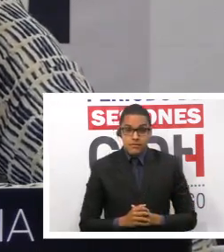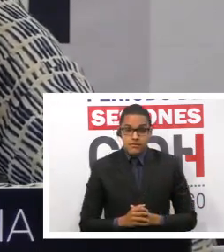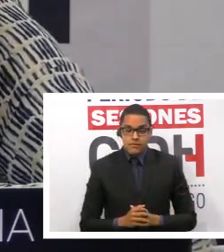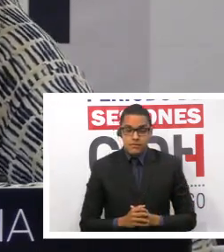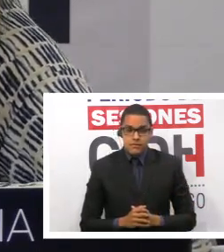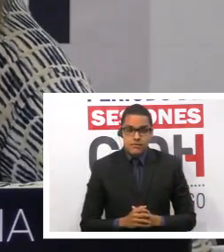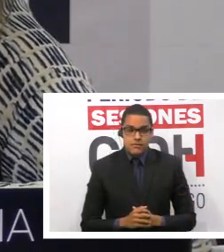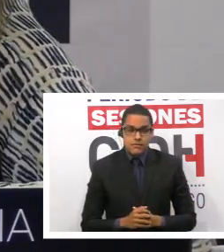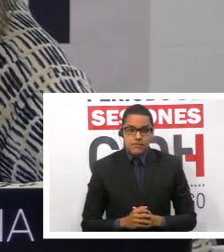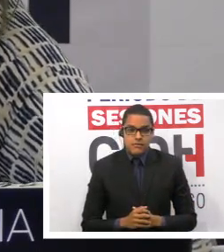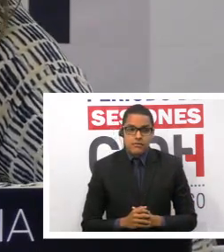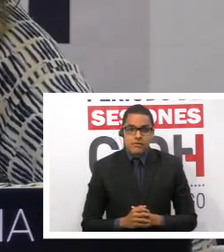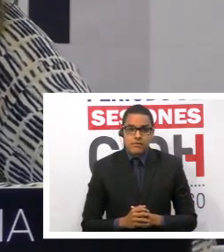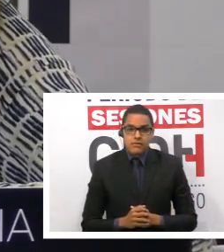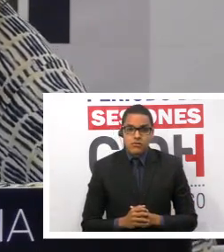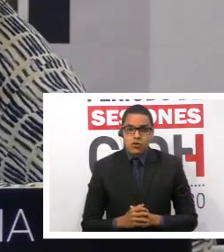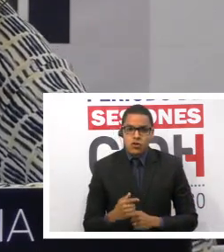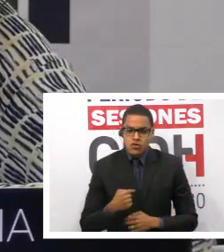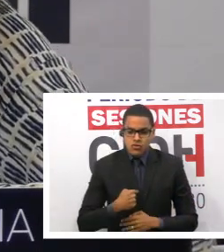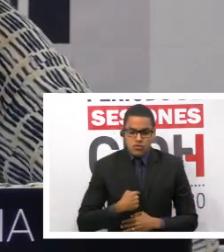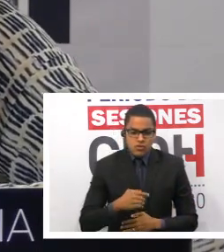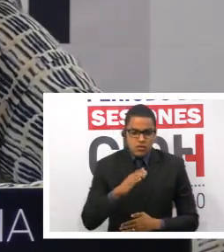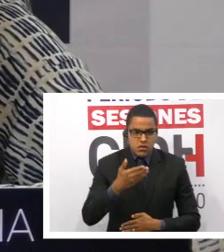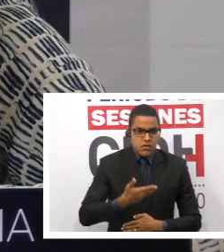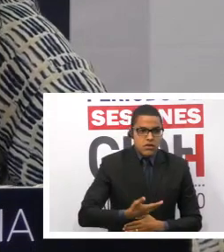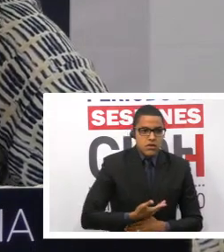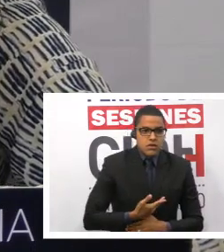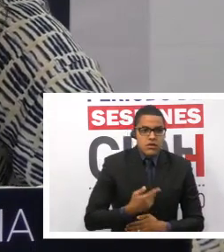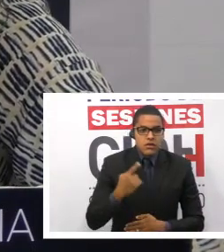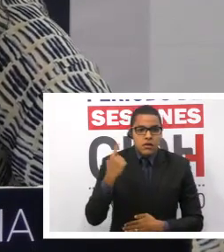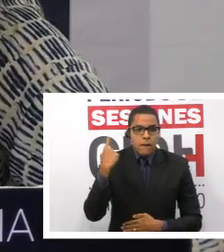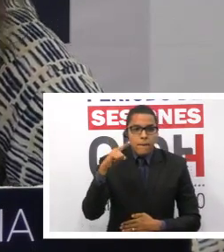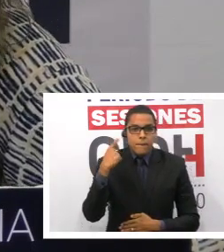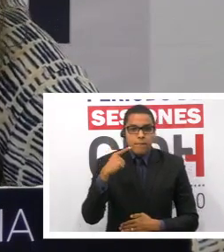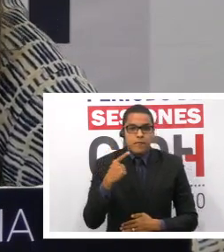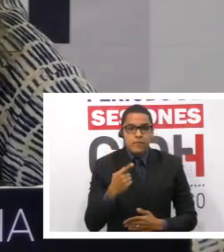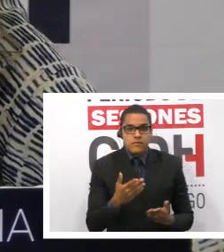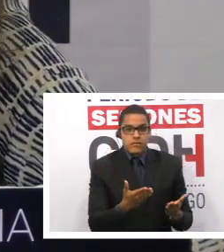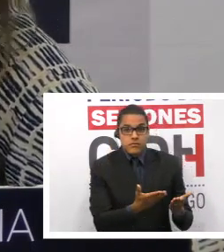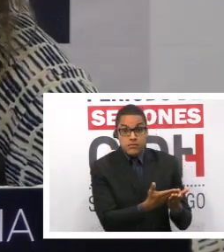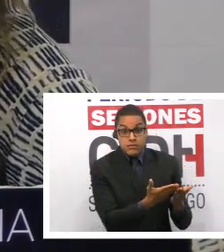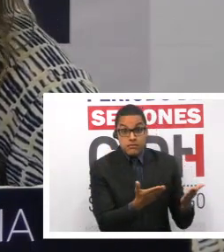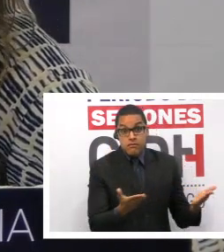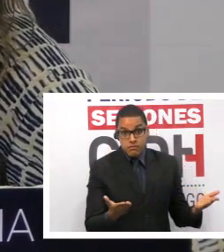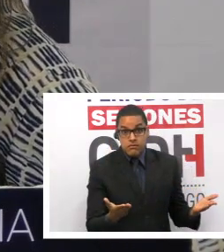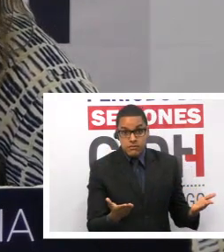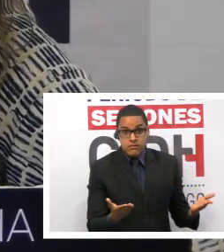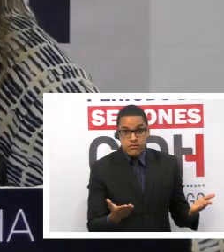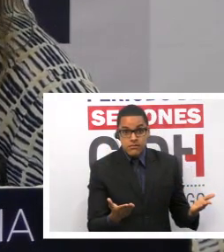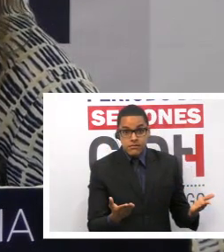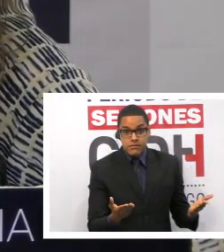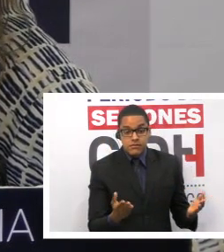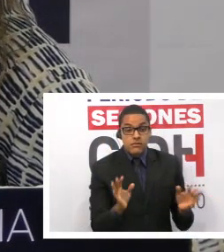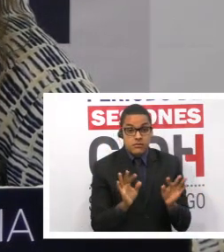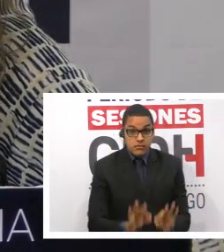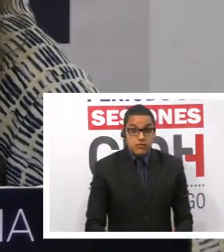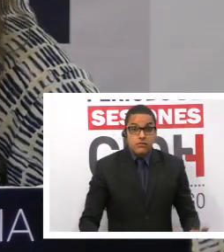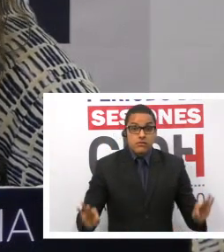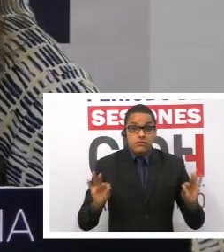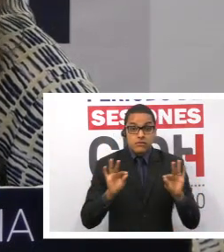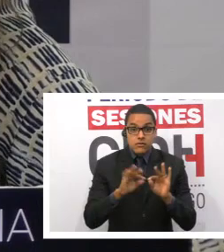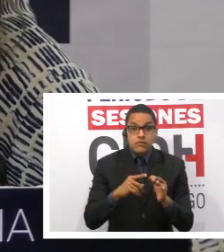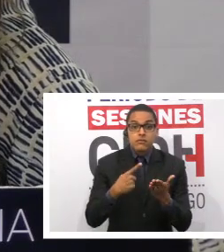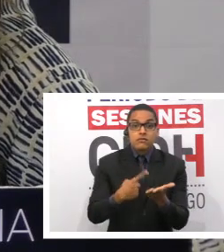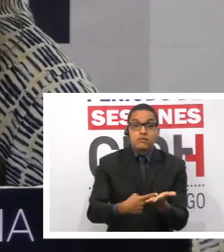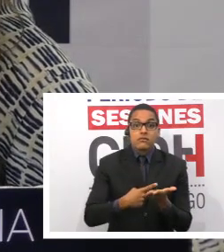provocación a invitación para los usuarios del sistema que sería muy importante plantear casos de discriminación